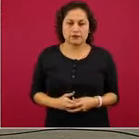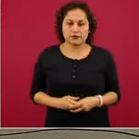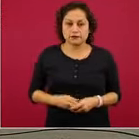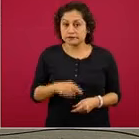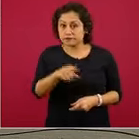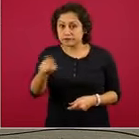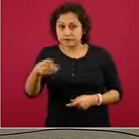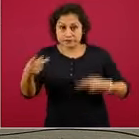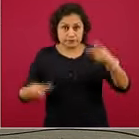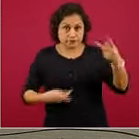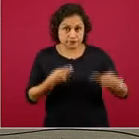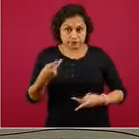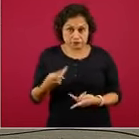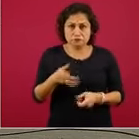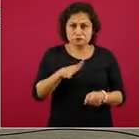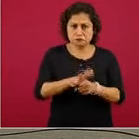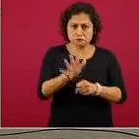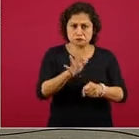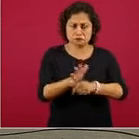pregunta, nos queda un poco de tiempo.